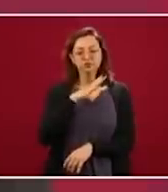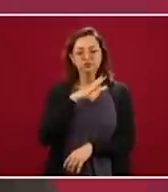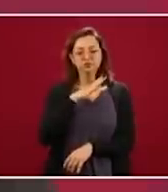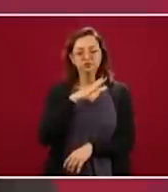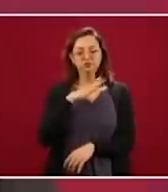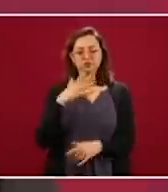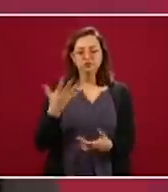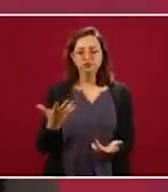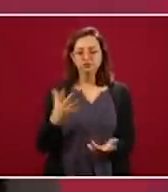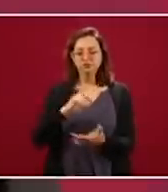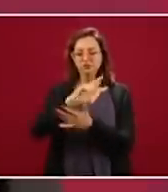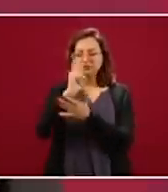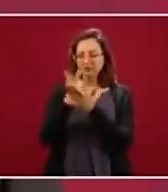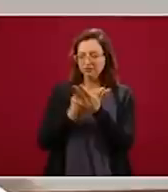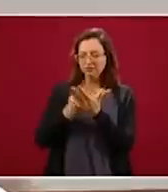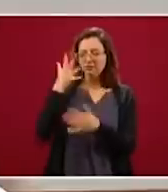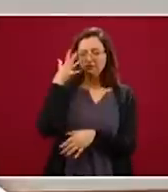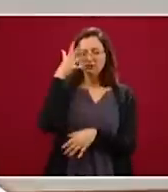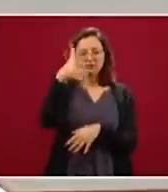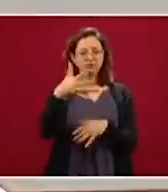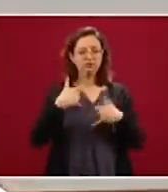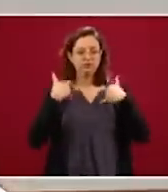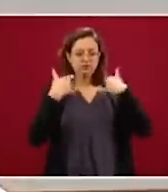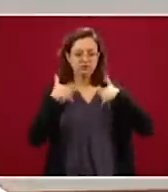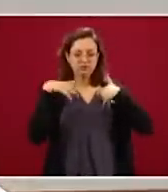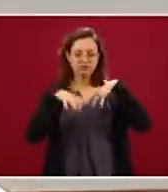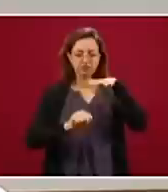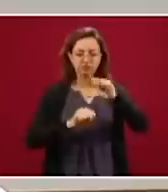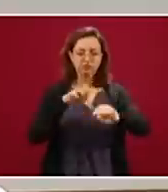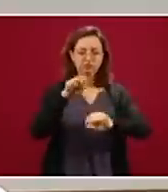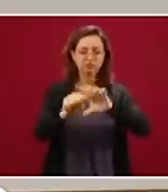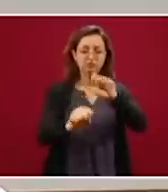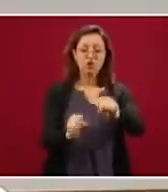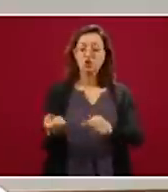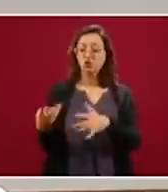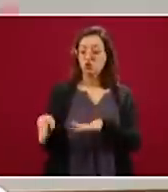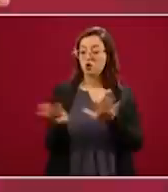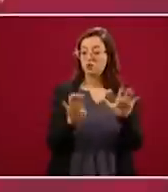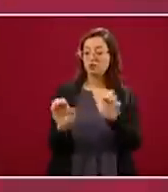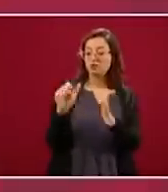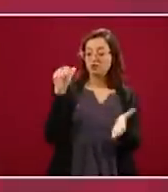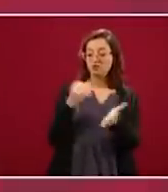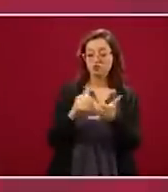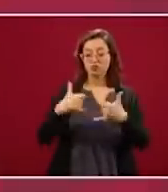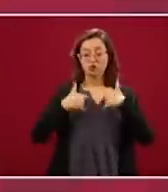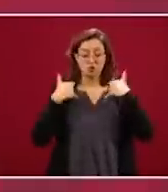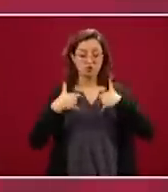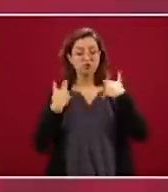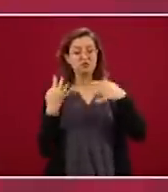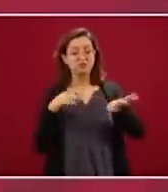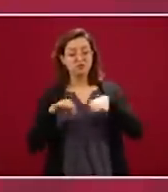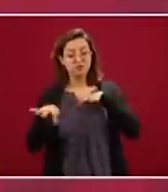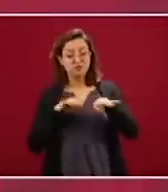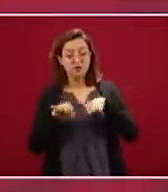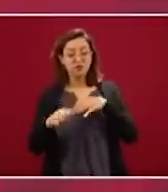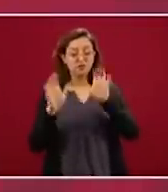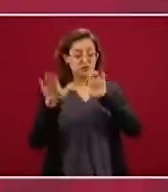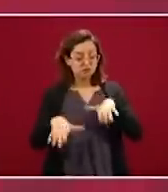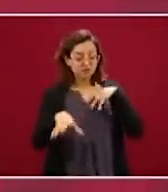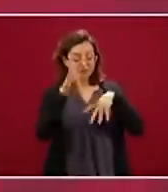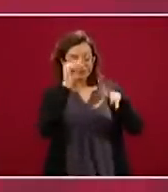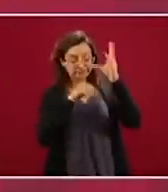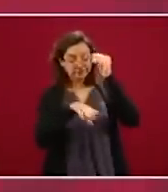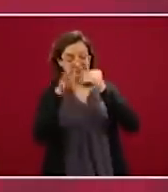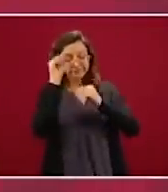El programa de Jóvenes Construyendo el Futuro, el que 900 mil jóvenes tengan trabajo de aprendices